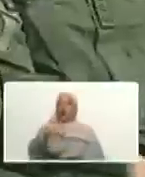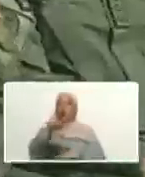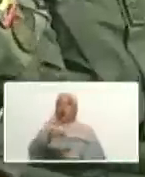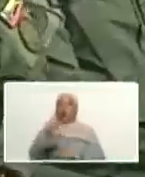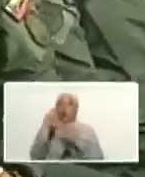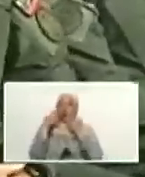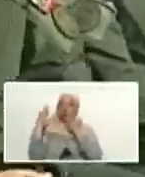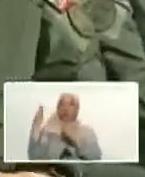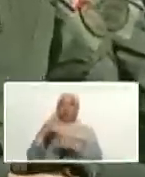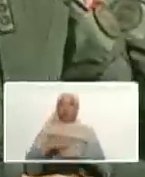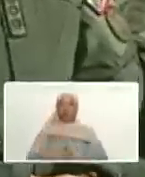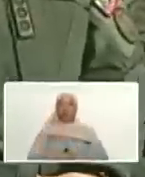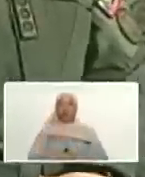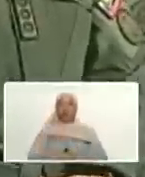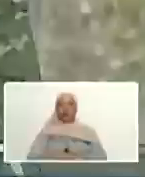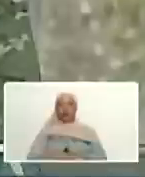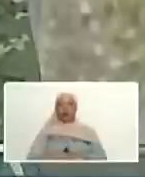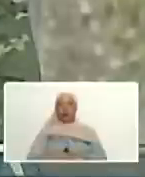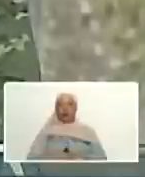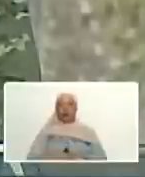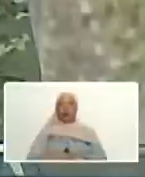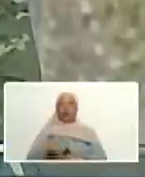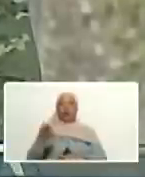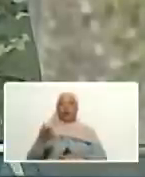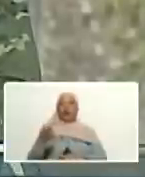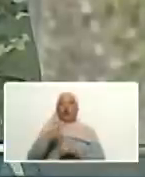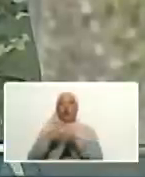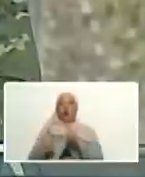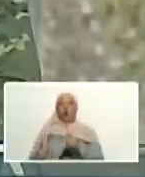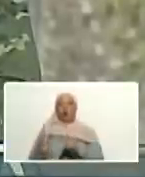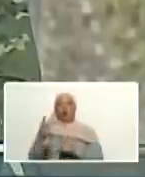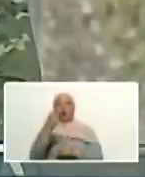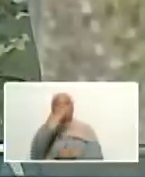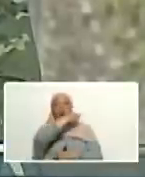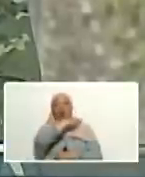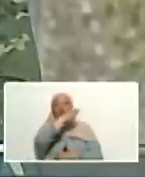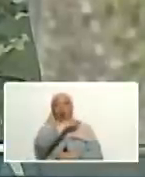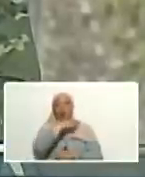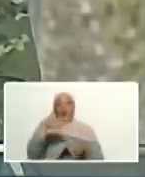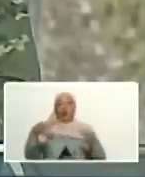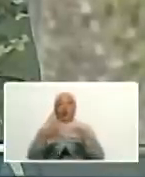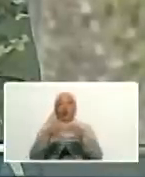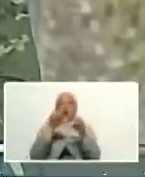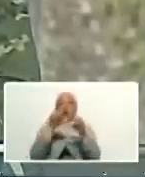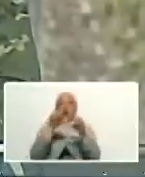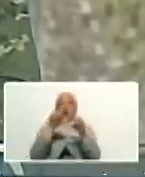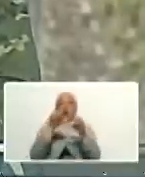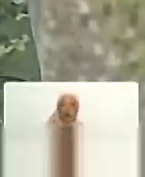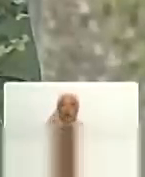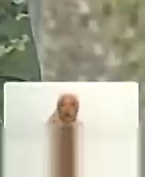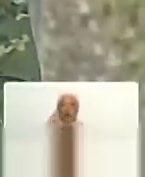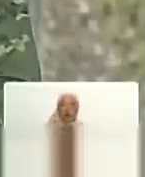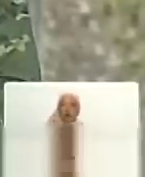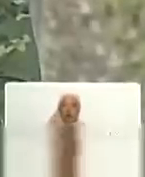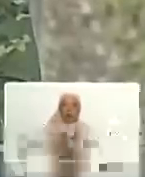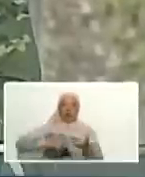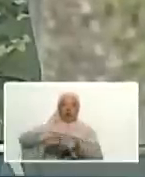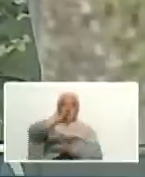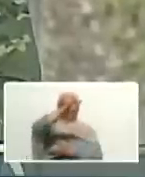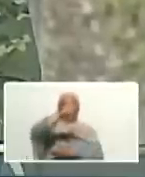Mayor almirante Aníbal José Brito Hernández, comandante general de la Armada Bolivariana.